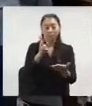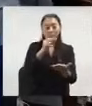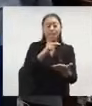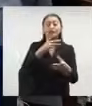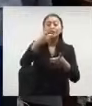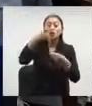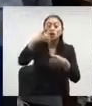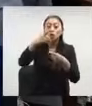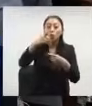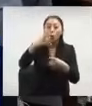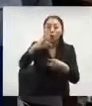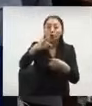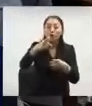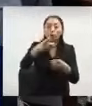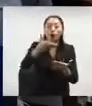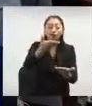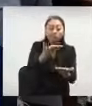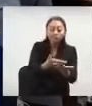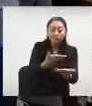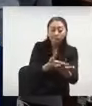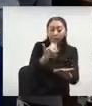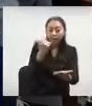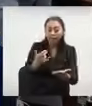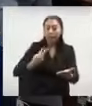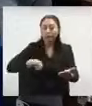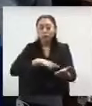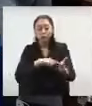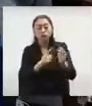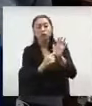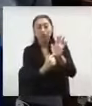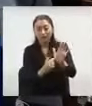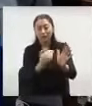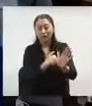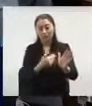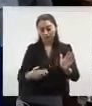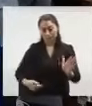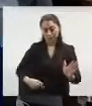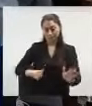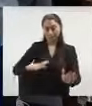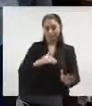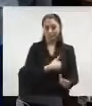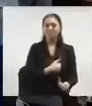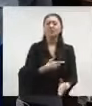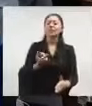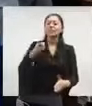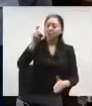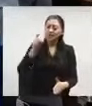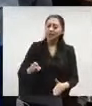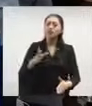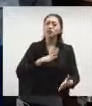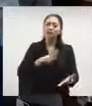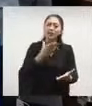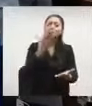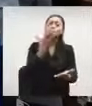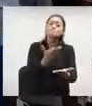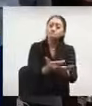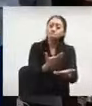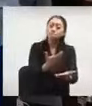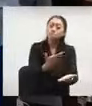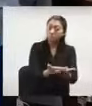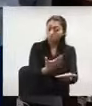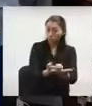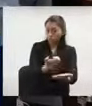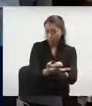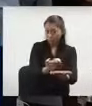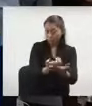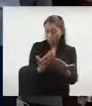a los requerimientos que le hemos presentado al presidente del Congreso, porque tenemos que tener garantías, ¿verdad?, de funcionamiento. No